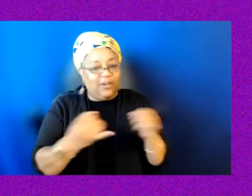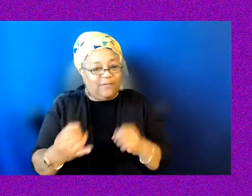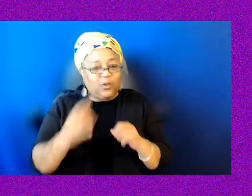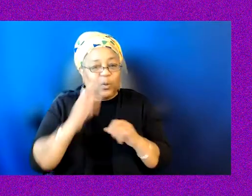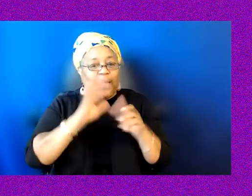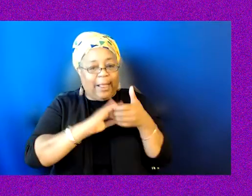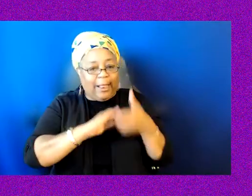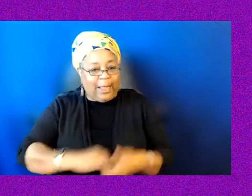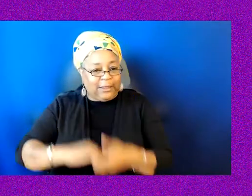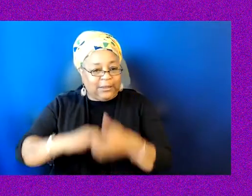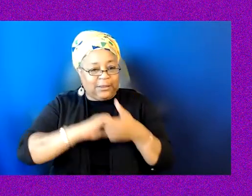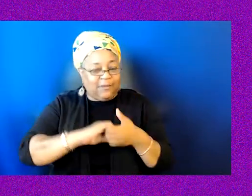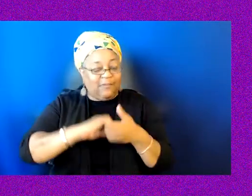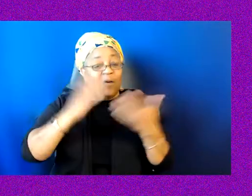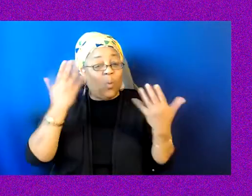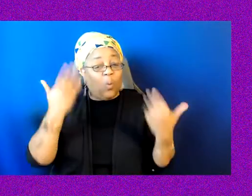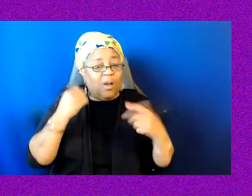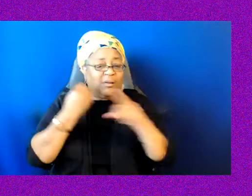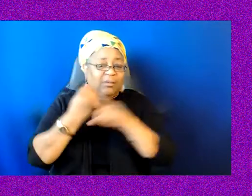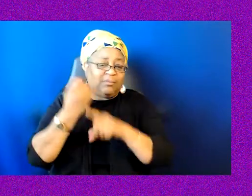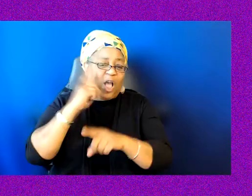sueño.